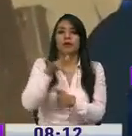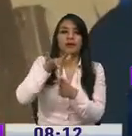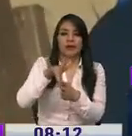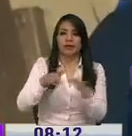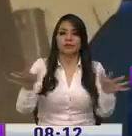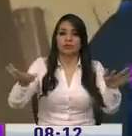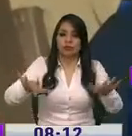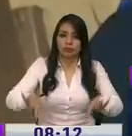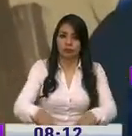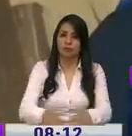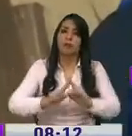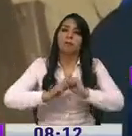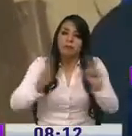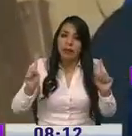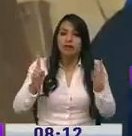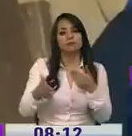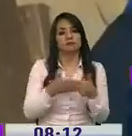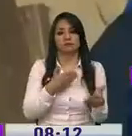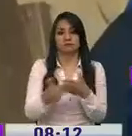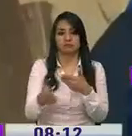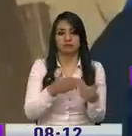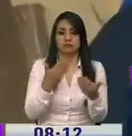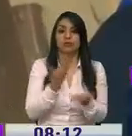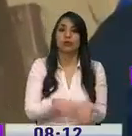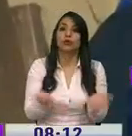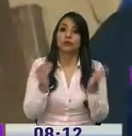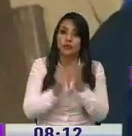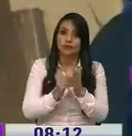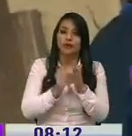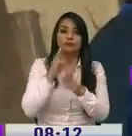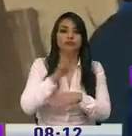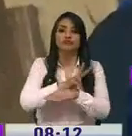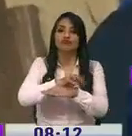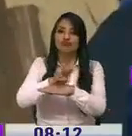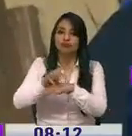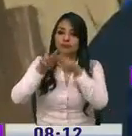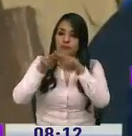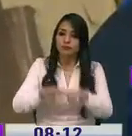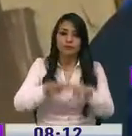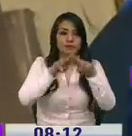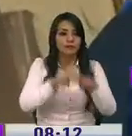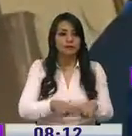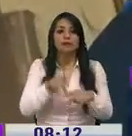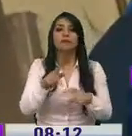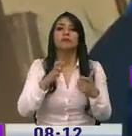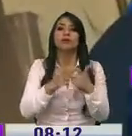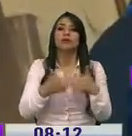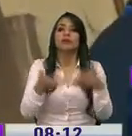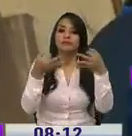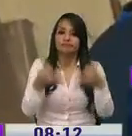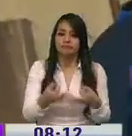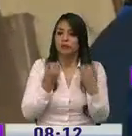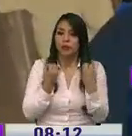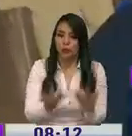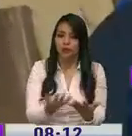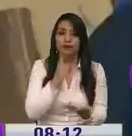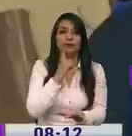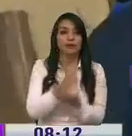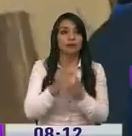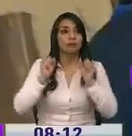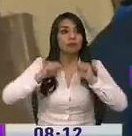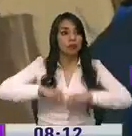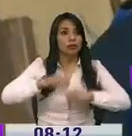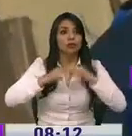pese a ello nosotros vamos a nuevamente hacer una reinspección cuál es el inconveniente del sitio y determinar si es que se puede o no